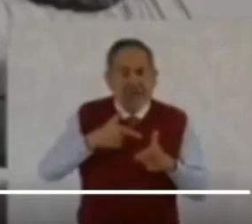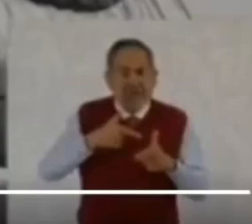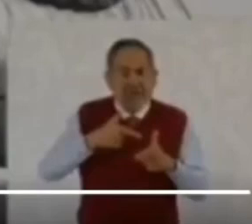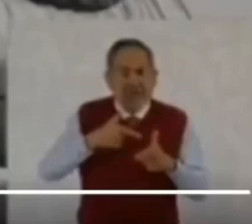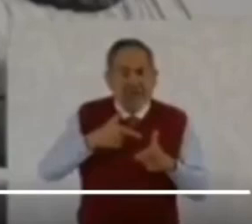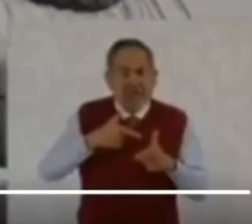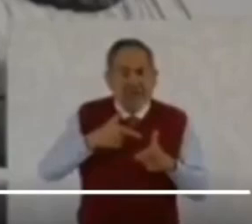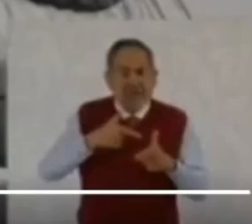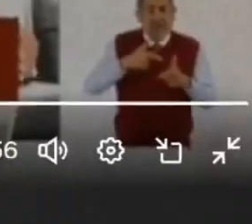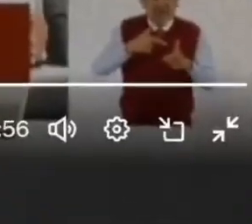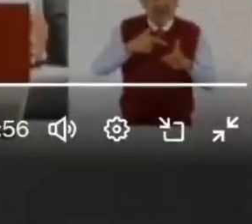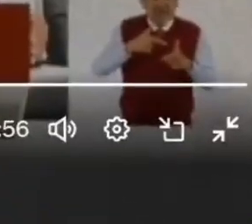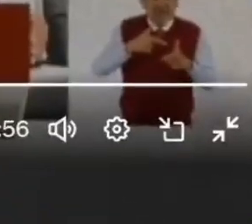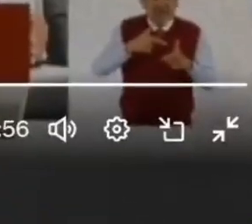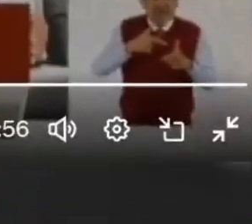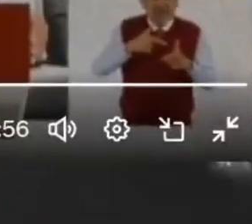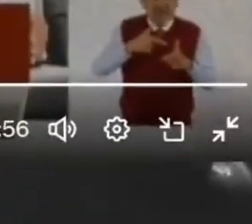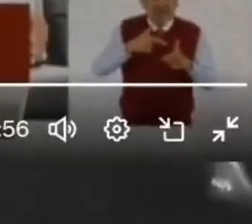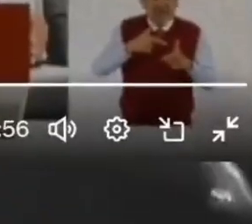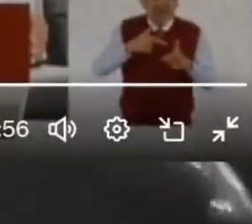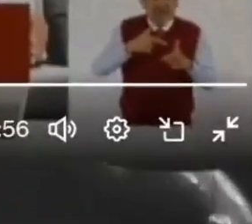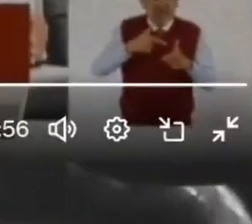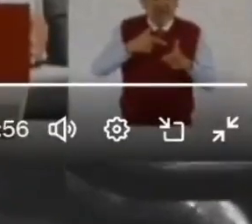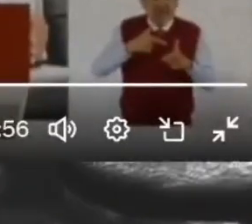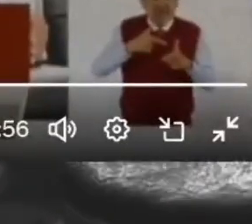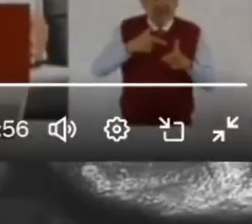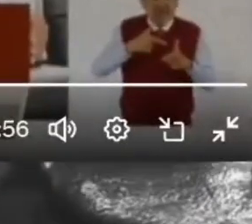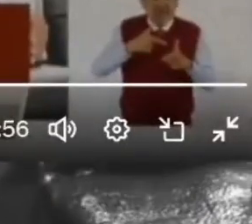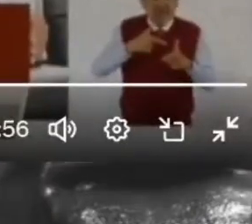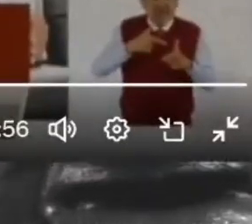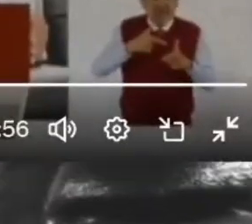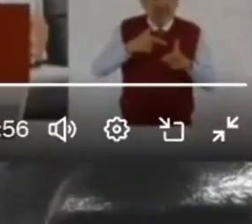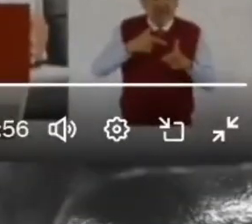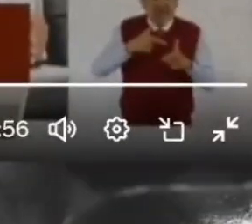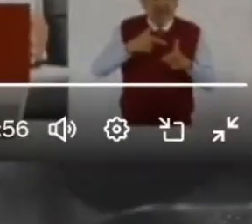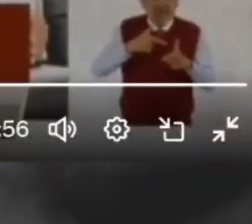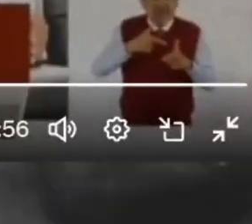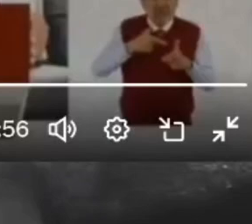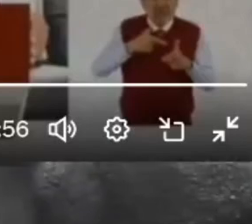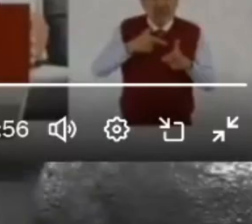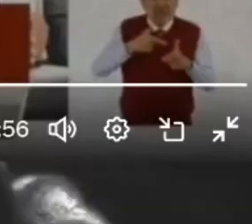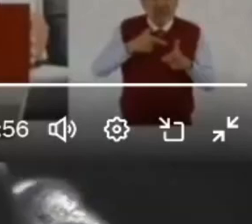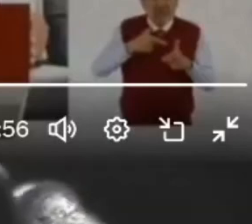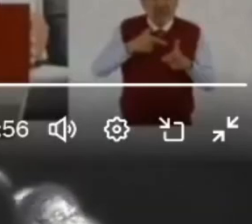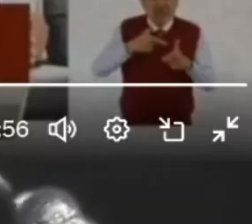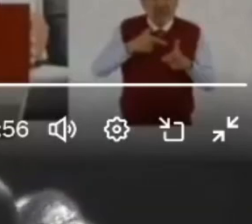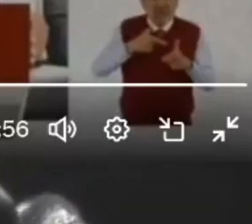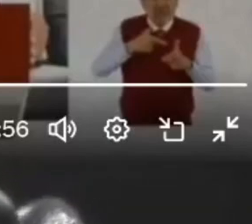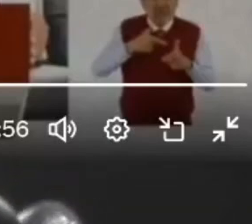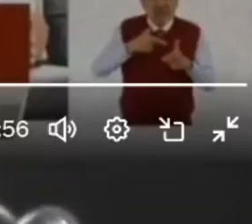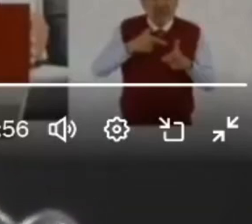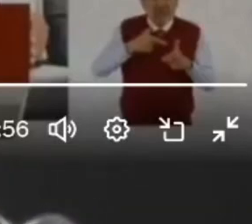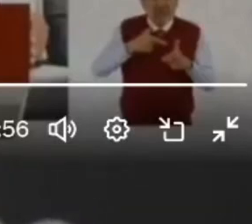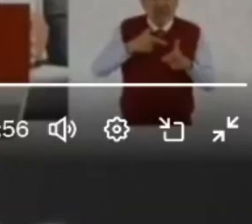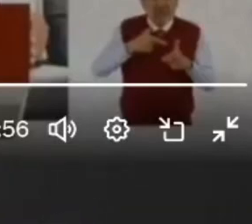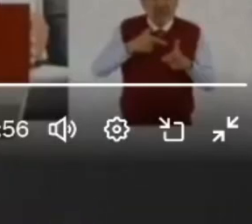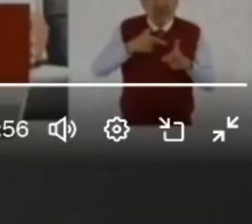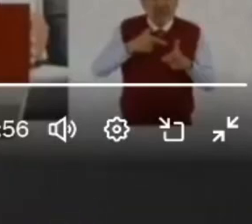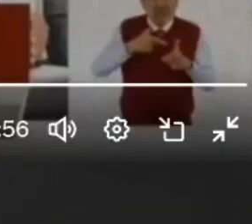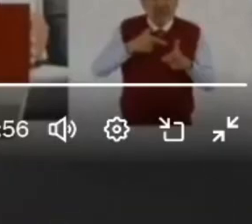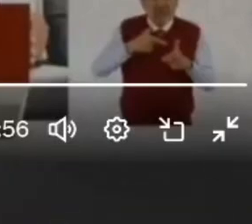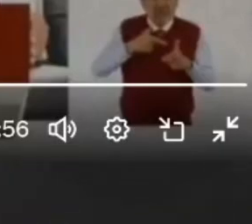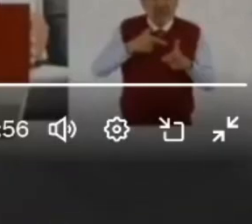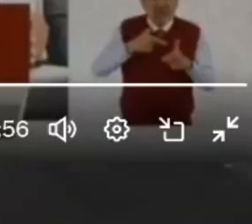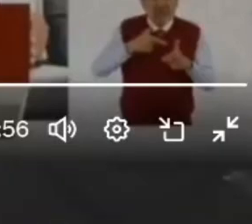Lo comenta muy bien la doctora Claudia Sheinbaum. A ver, vámonos por partes con esto, ¿eh? Tengamos mucho cuidado. ¿Qué es lo que traen? Sigue